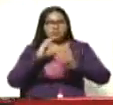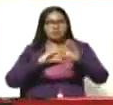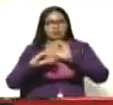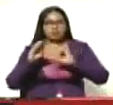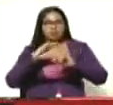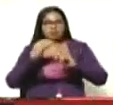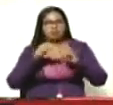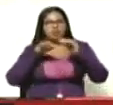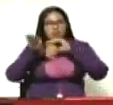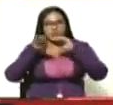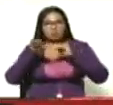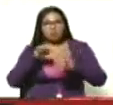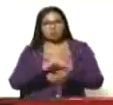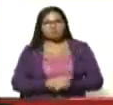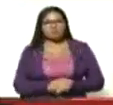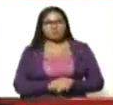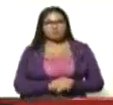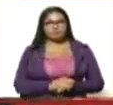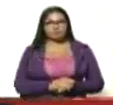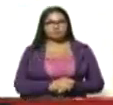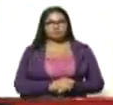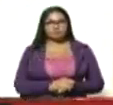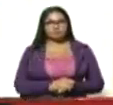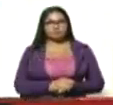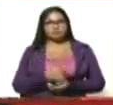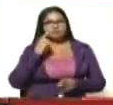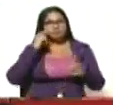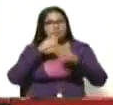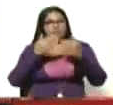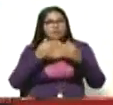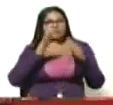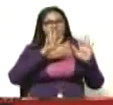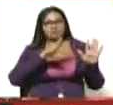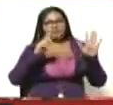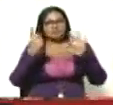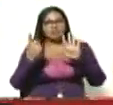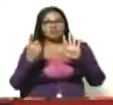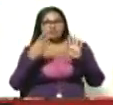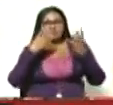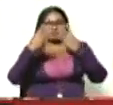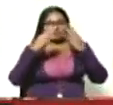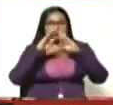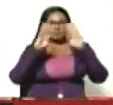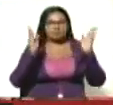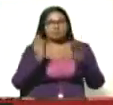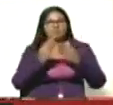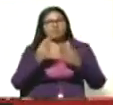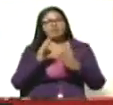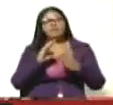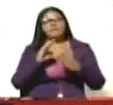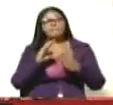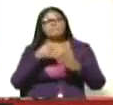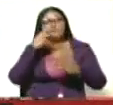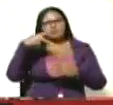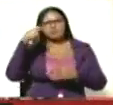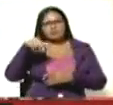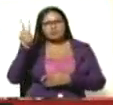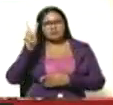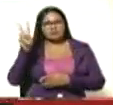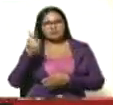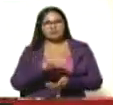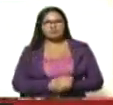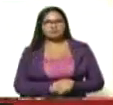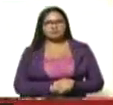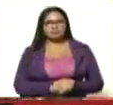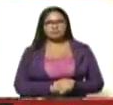Comunicación, Cultura y Turismo, Freddy Ñáñez, en el marco del 16º Festival Mundial de Poesía de Venezuela. Escuchemos. No